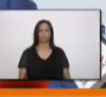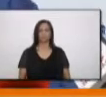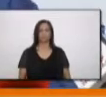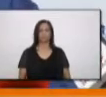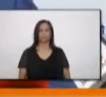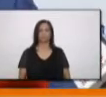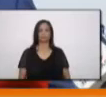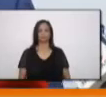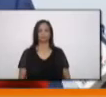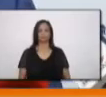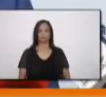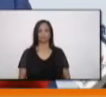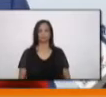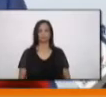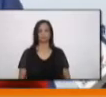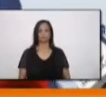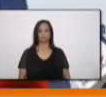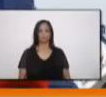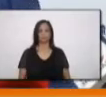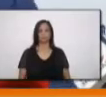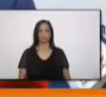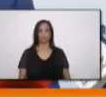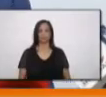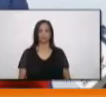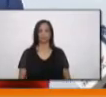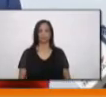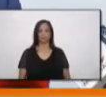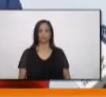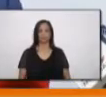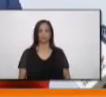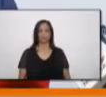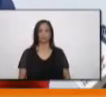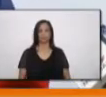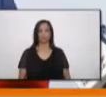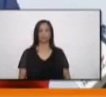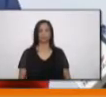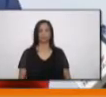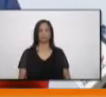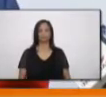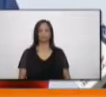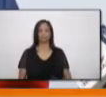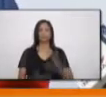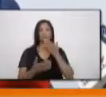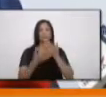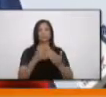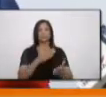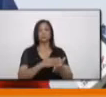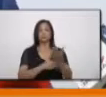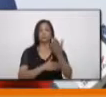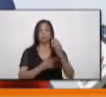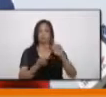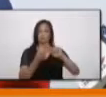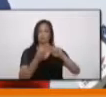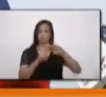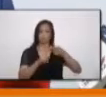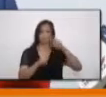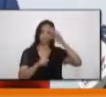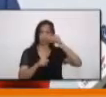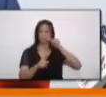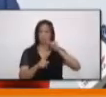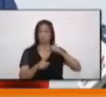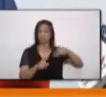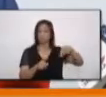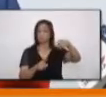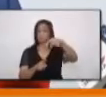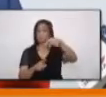ocupado. Y cada vez que se reúnen vienen con una nueva temática, pero para el área de educación, pero que